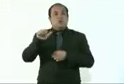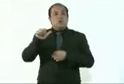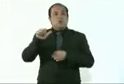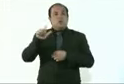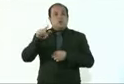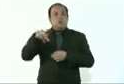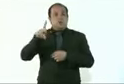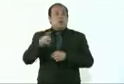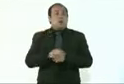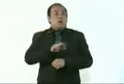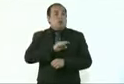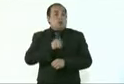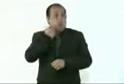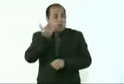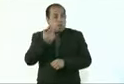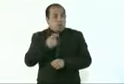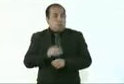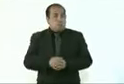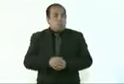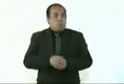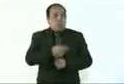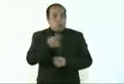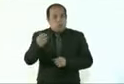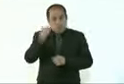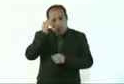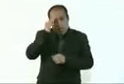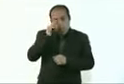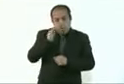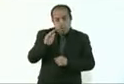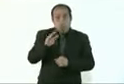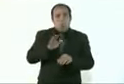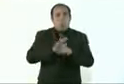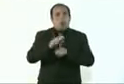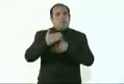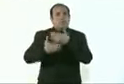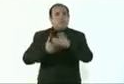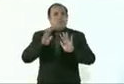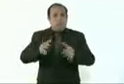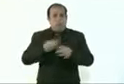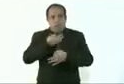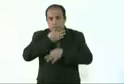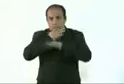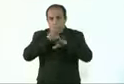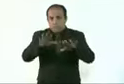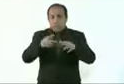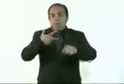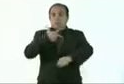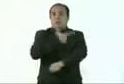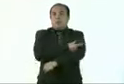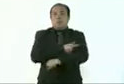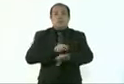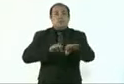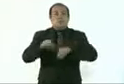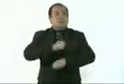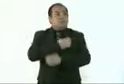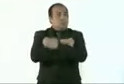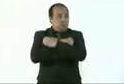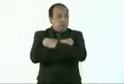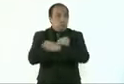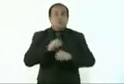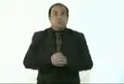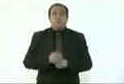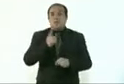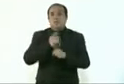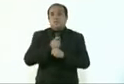consideración cuál es el proceso que ya se había anunciado para la vacunación del personal educativo. Y lo primero